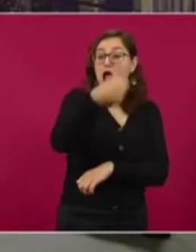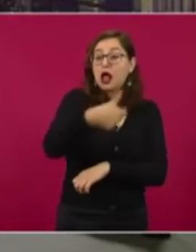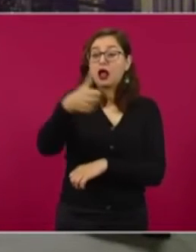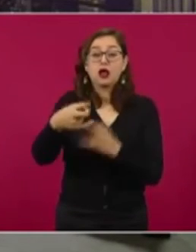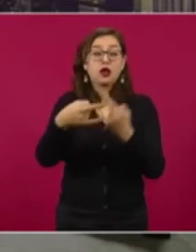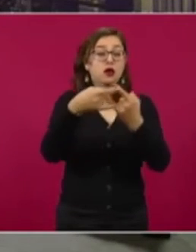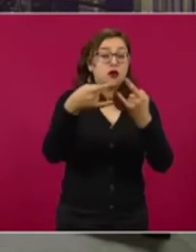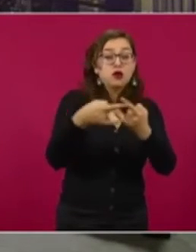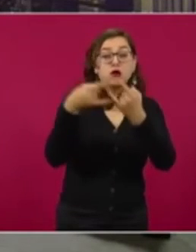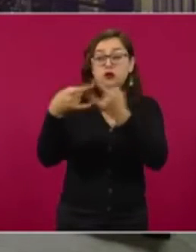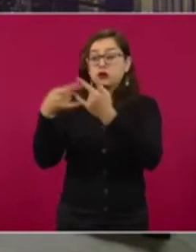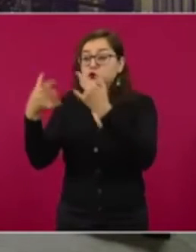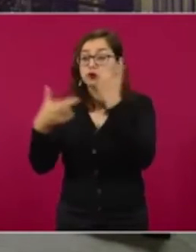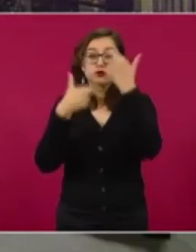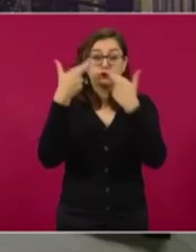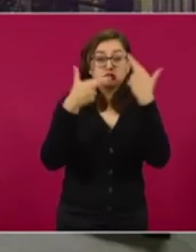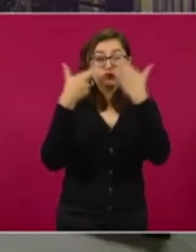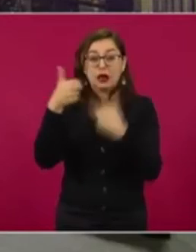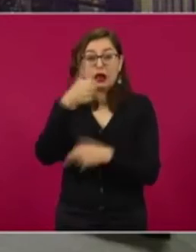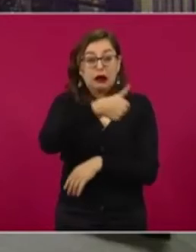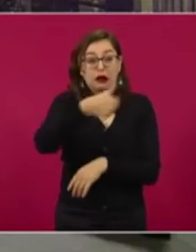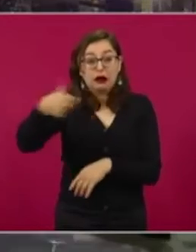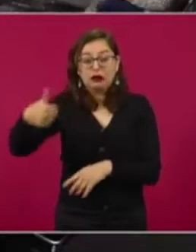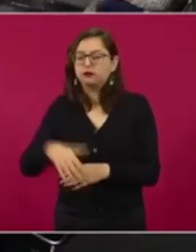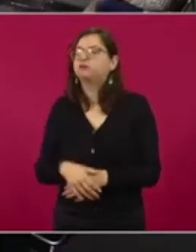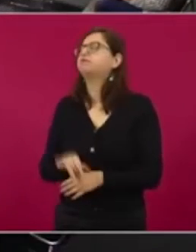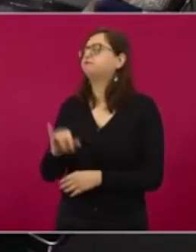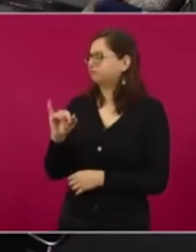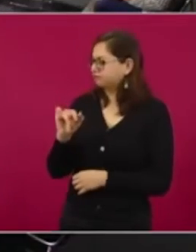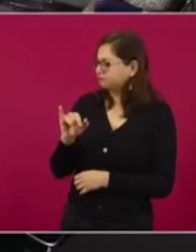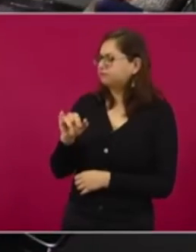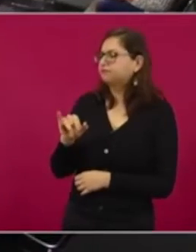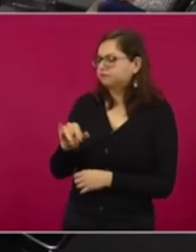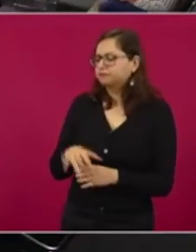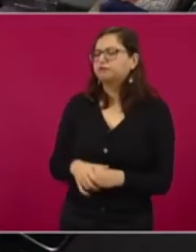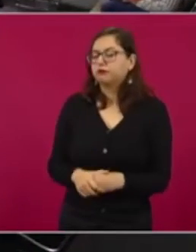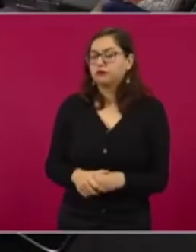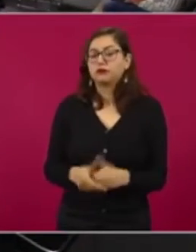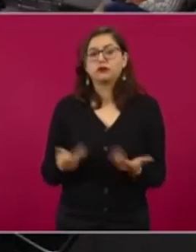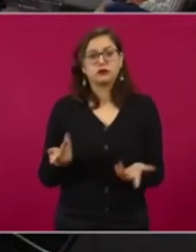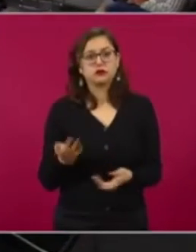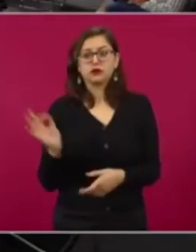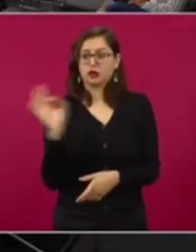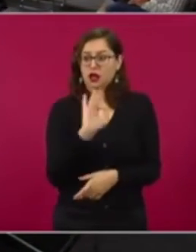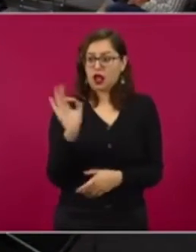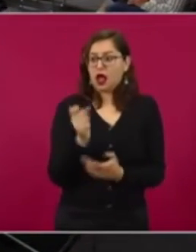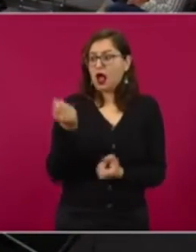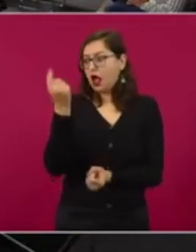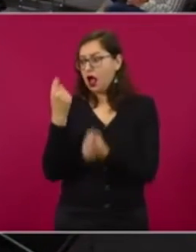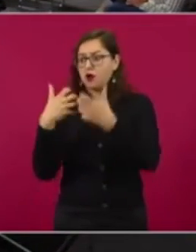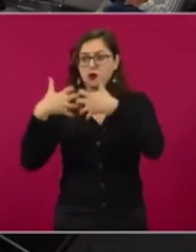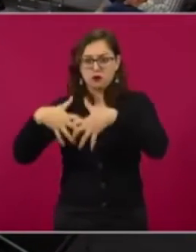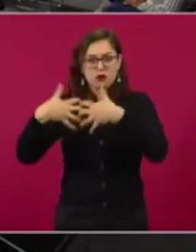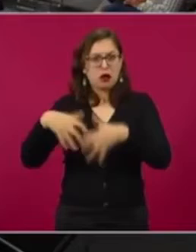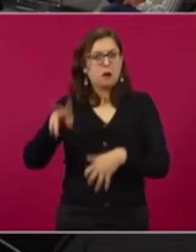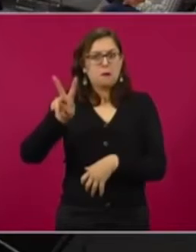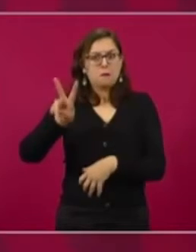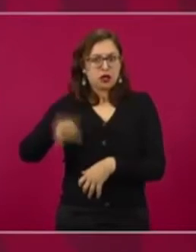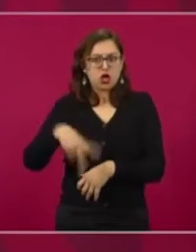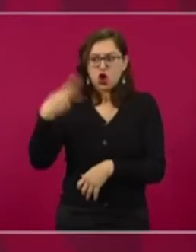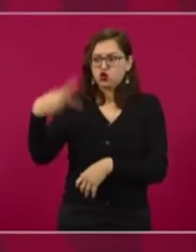se va a establecer? Sí, donde hay, consideran que hay una injusticia, se